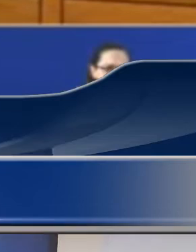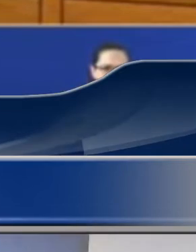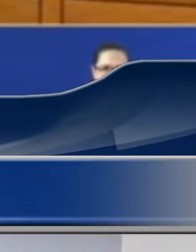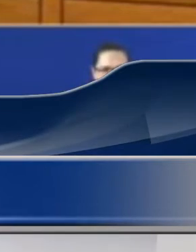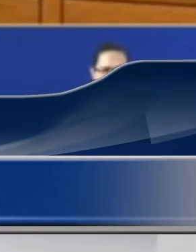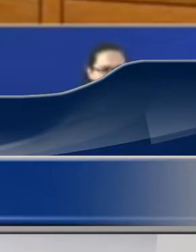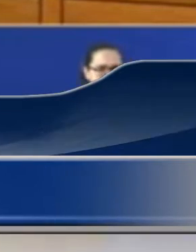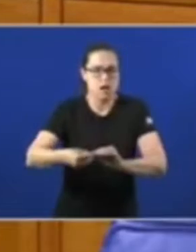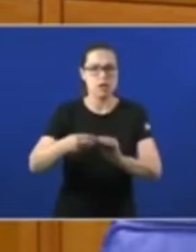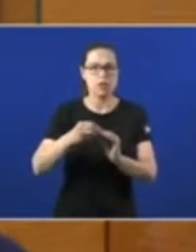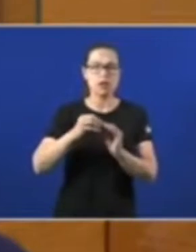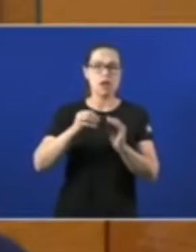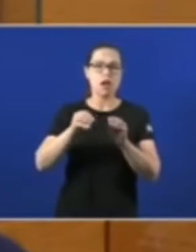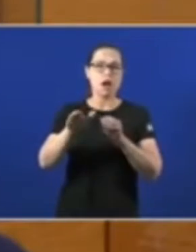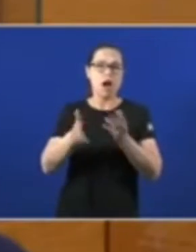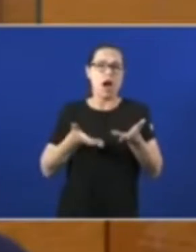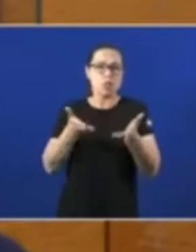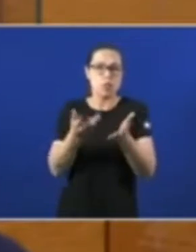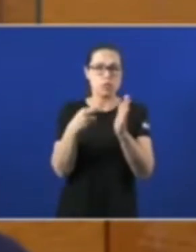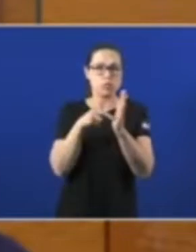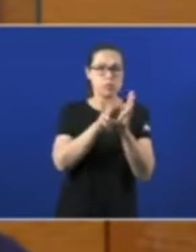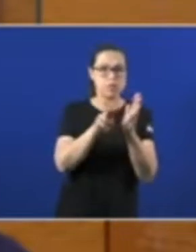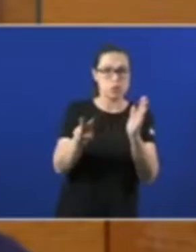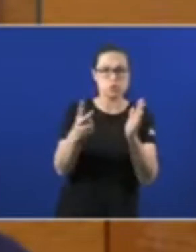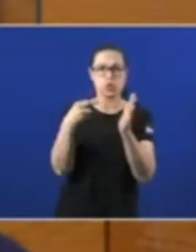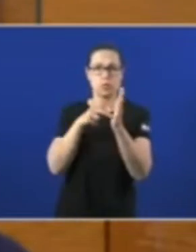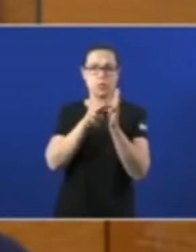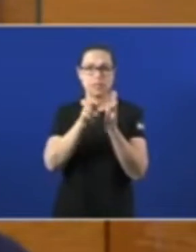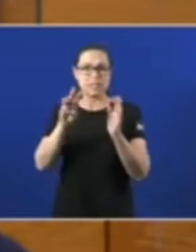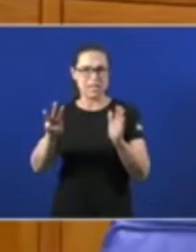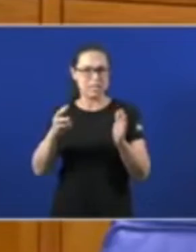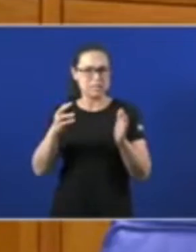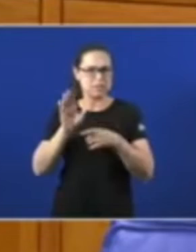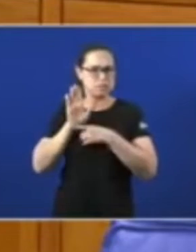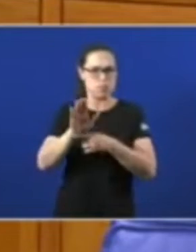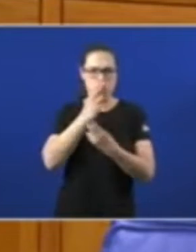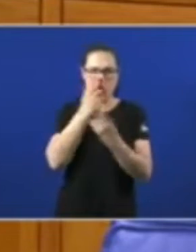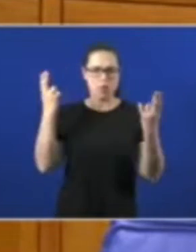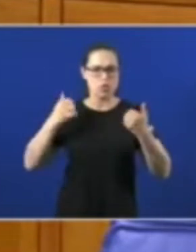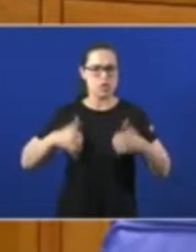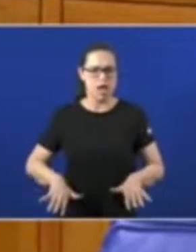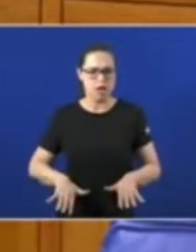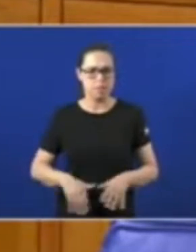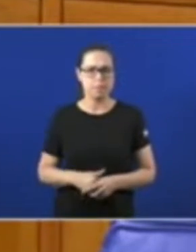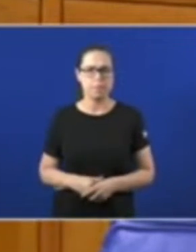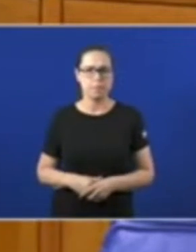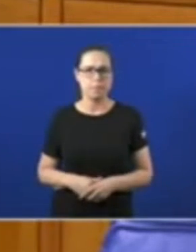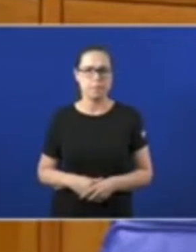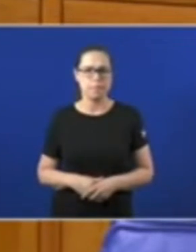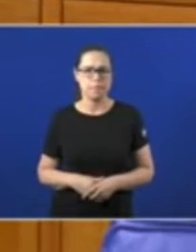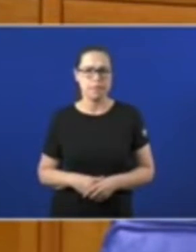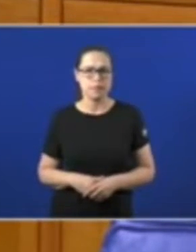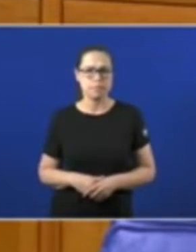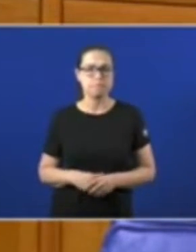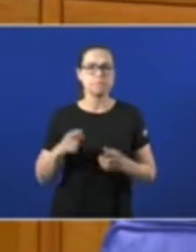ayudas para ano 2022 e 2023 con esta orden de carácter plurianual que lles facilita a industrias de transformación os